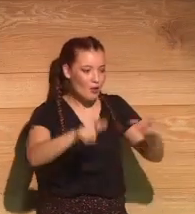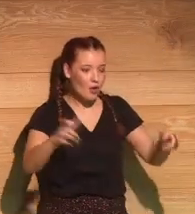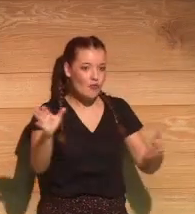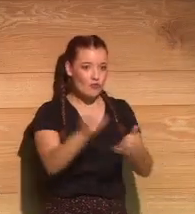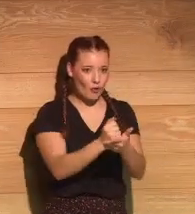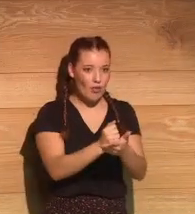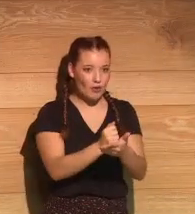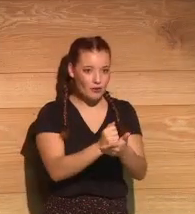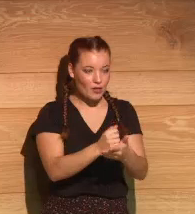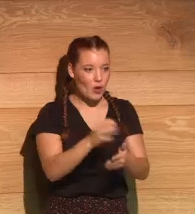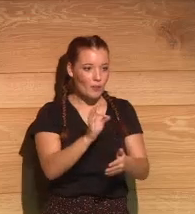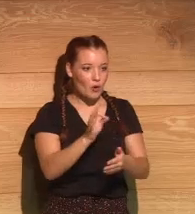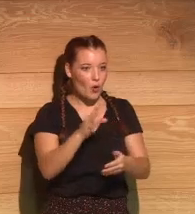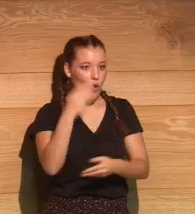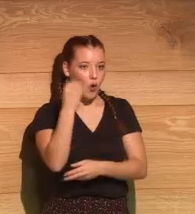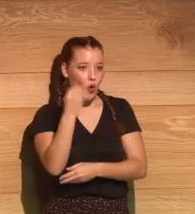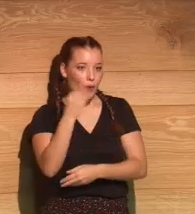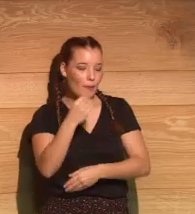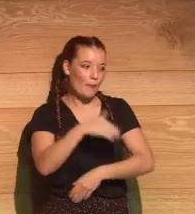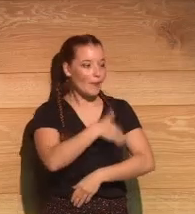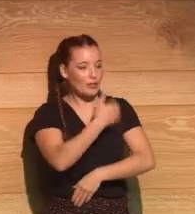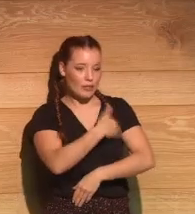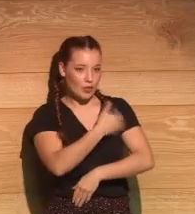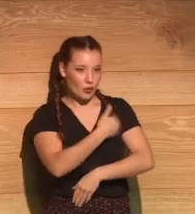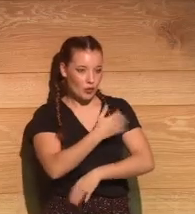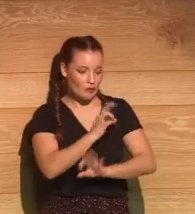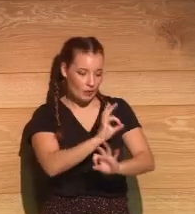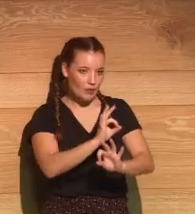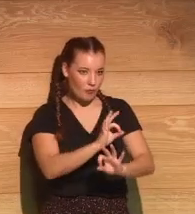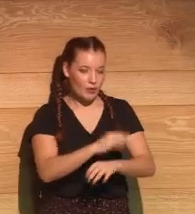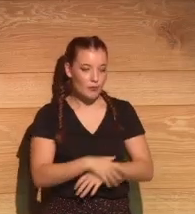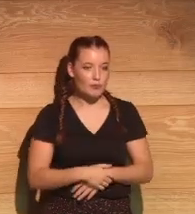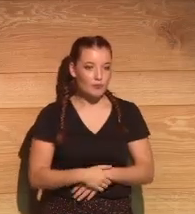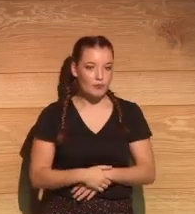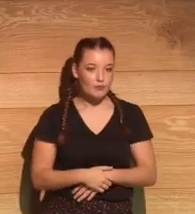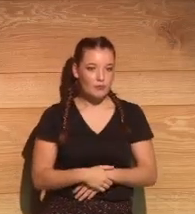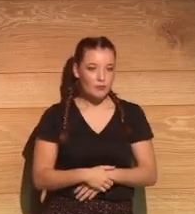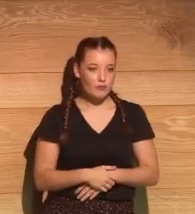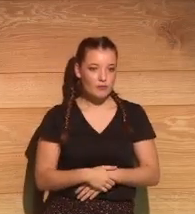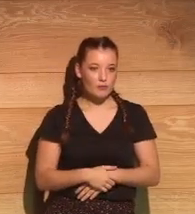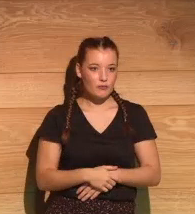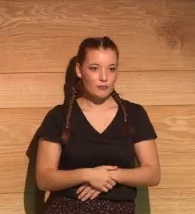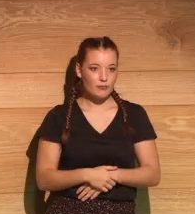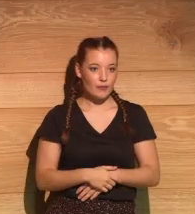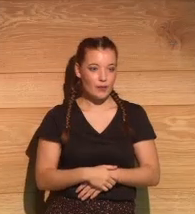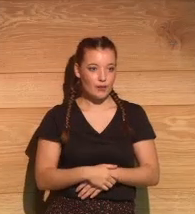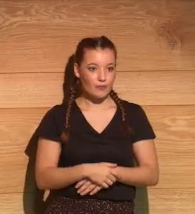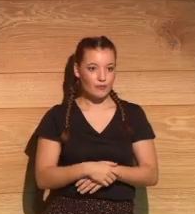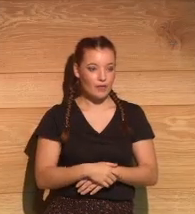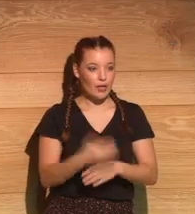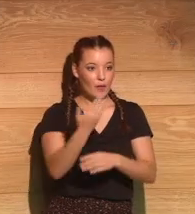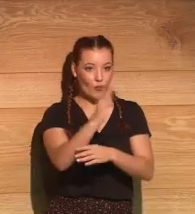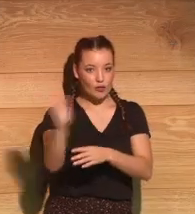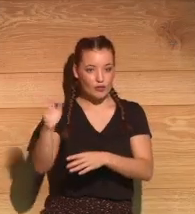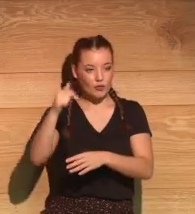están en la adolescencia, los que están en el bachillerato, según la terminología de Max Sau. En la exposición aquella que hice de esa generación